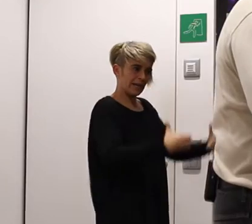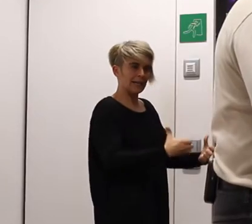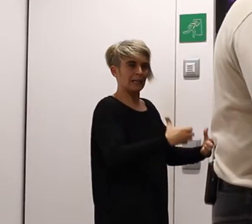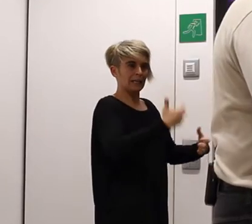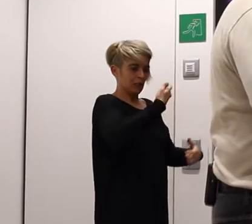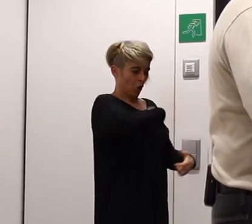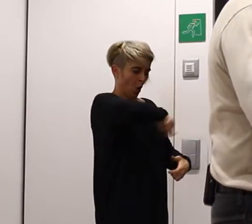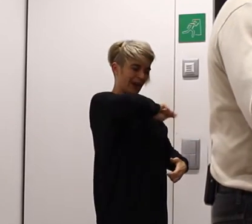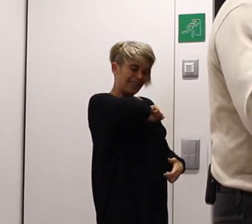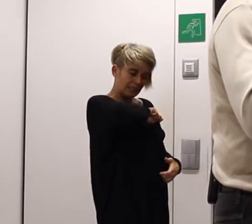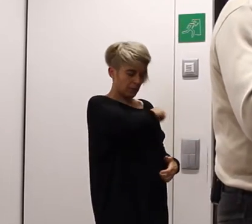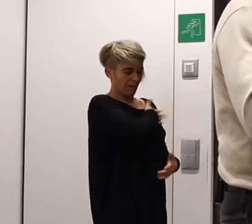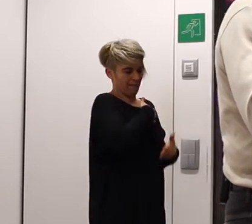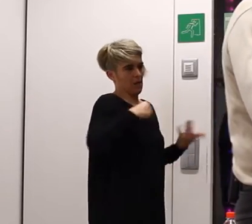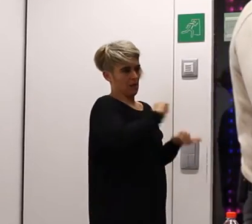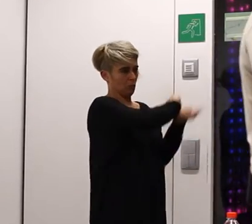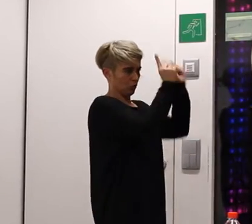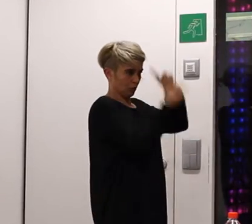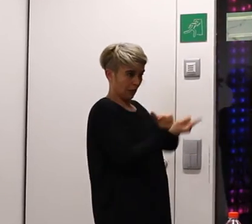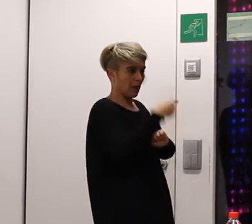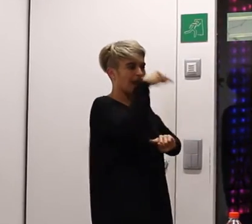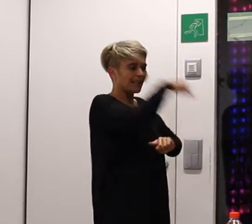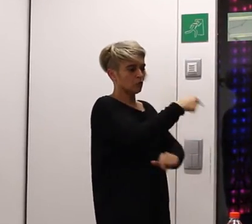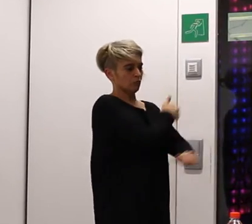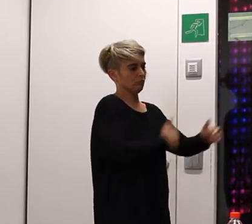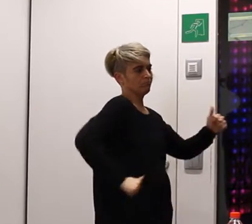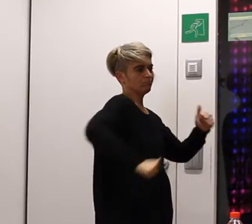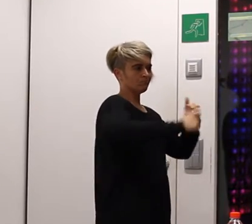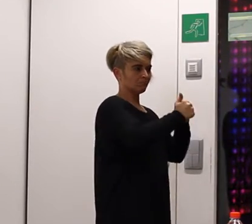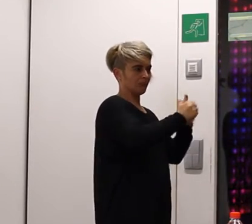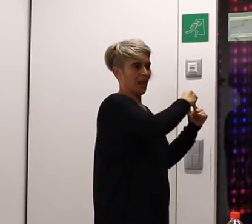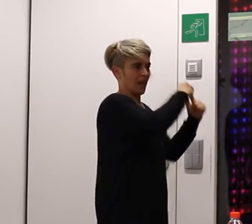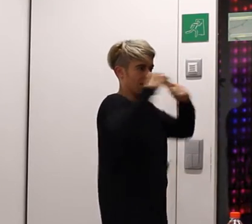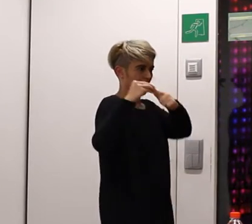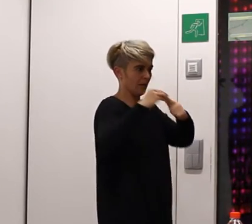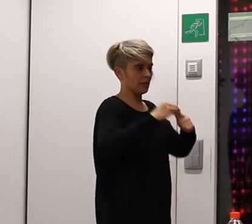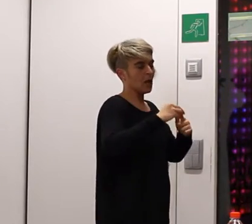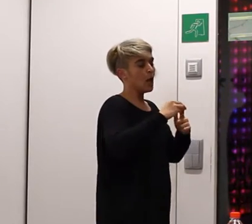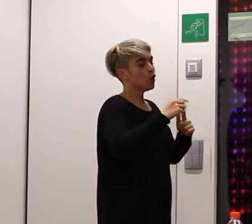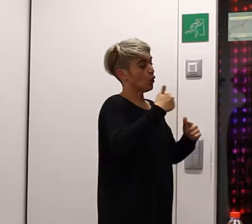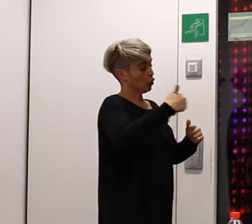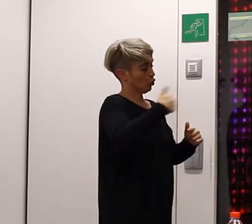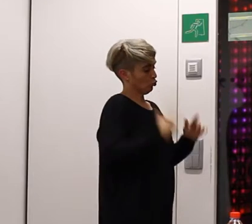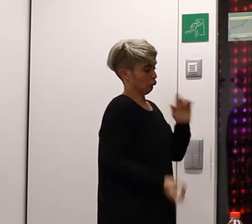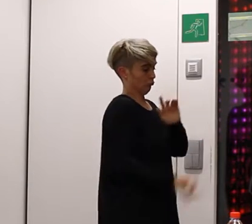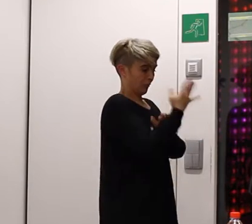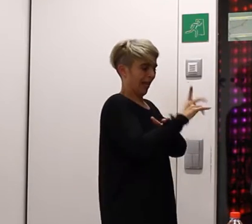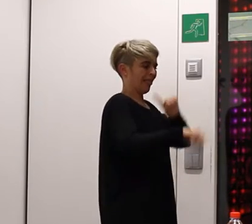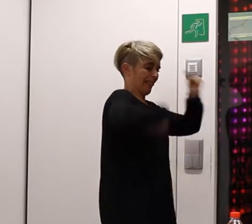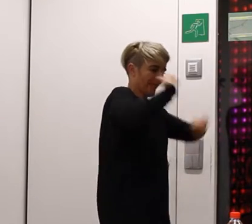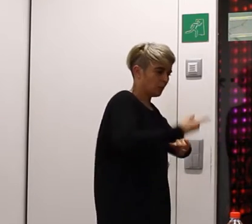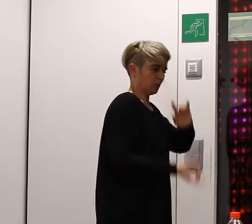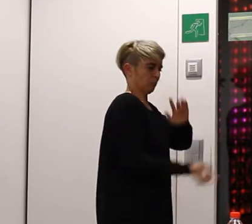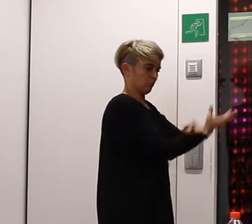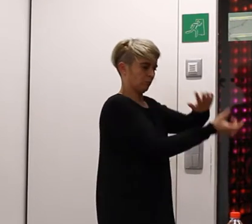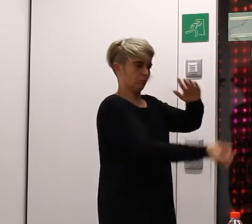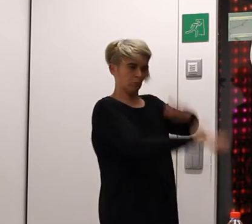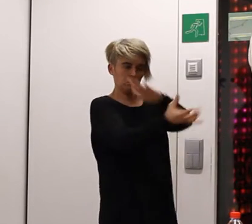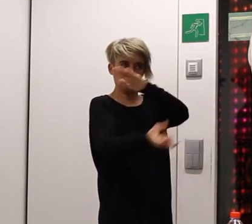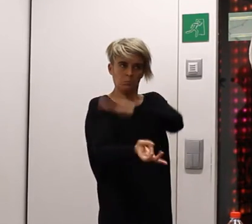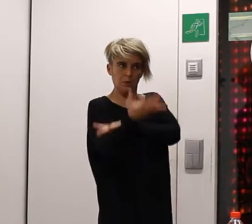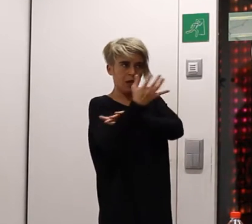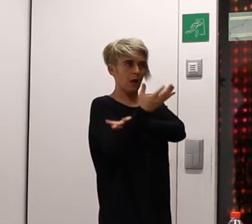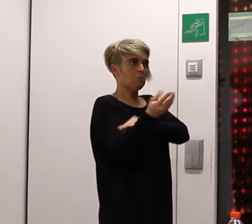pioneras. Pero es que detrás de la estela que hemos ido dejando han aparecido muchas más cooperativas que hacen exactamente lo mismo que nosotras y con las